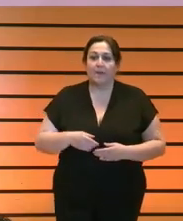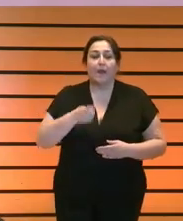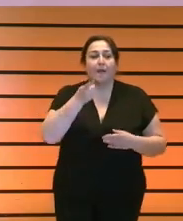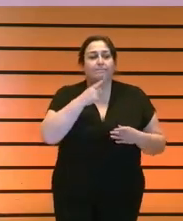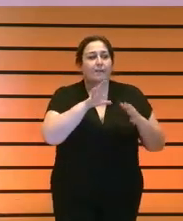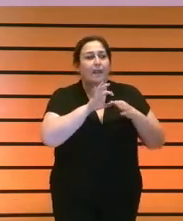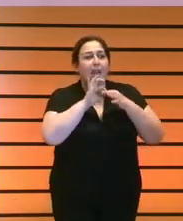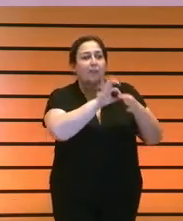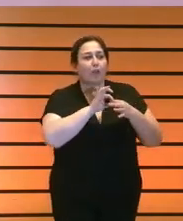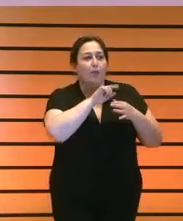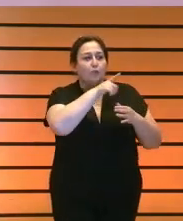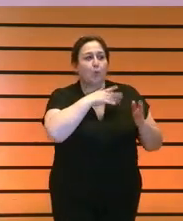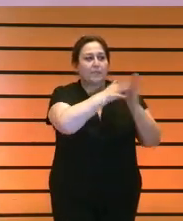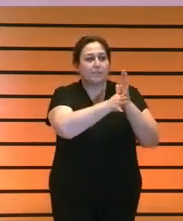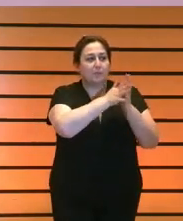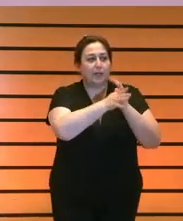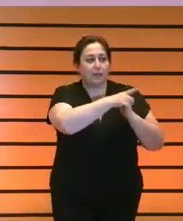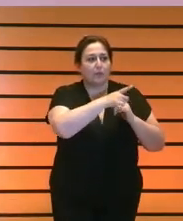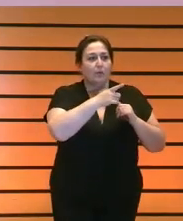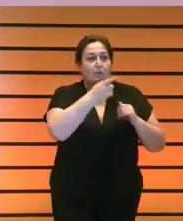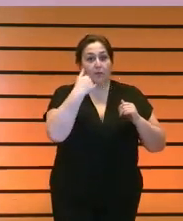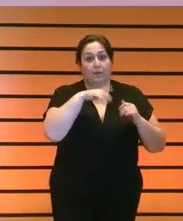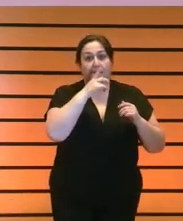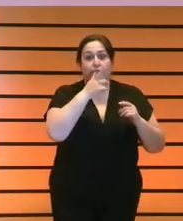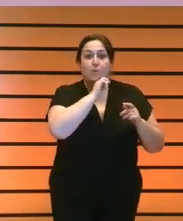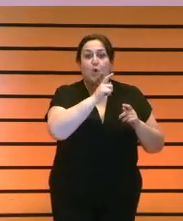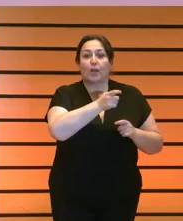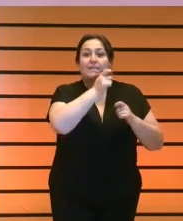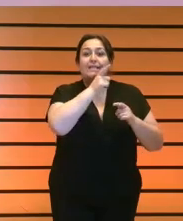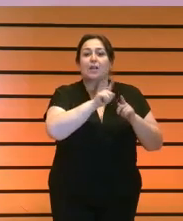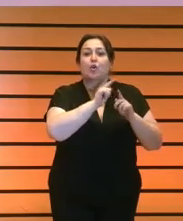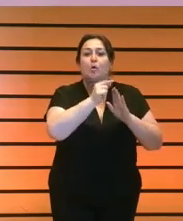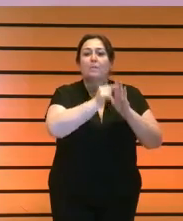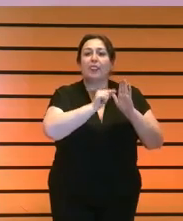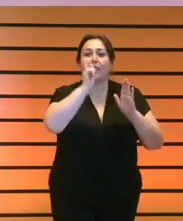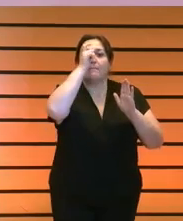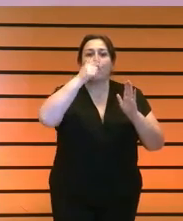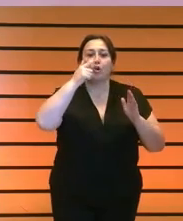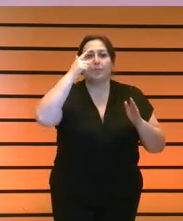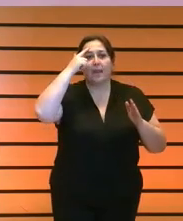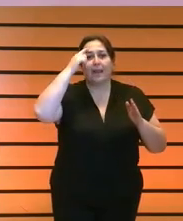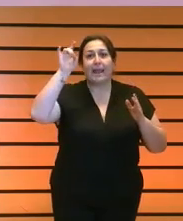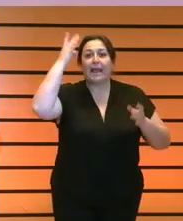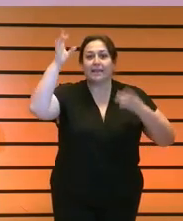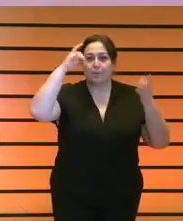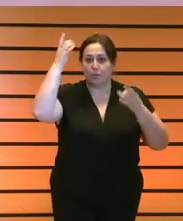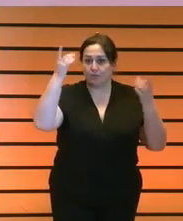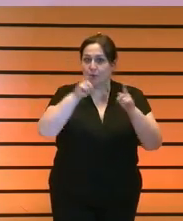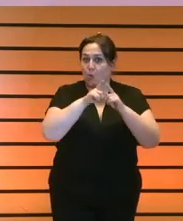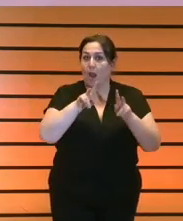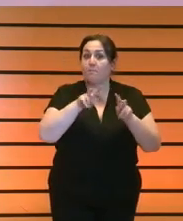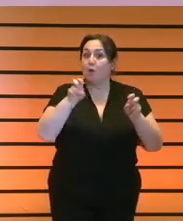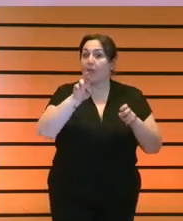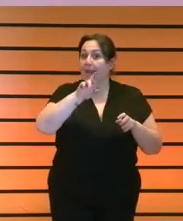eso que plantea y que rescata un poco el principio creativo, ¿no? Proyectos que como Modarre pues